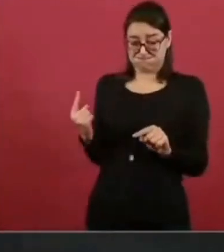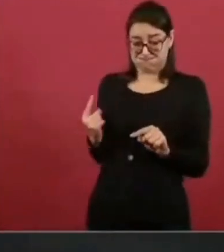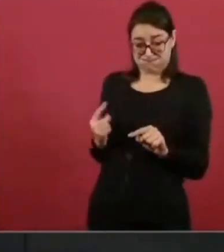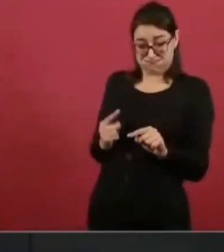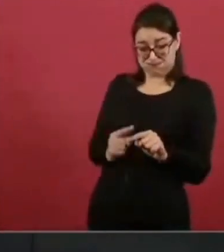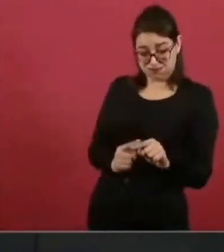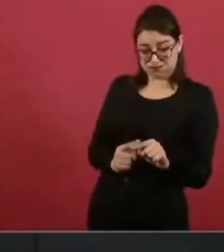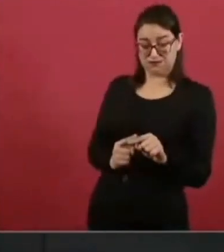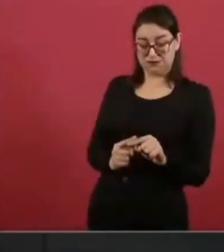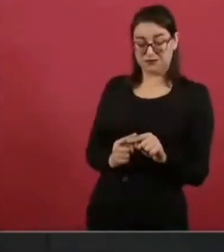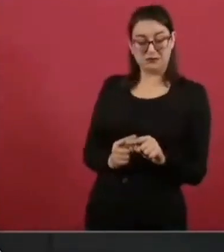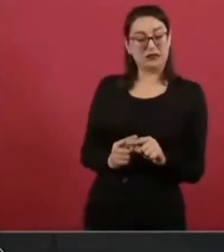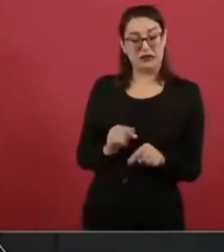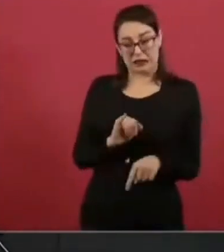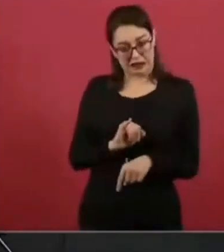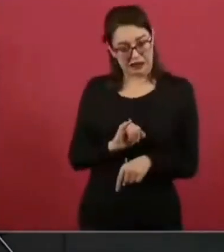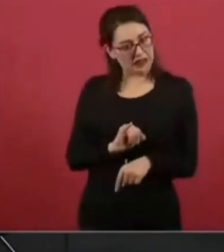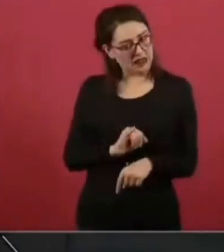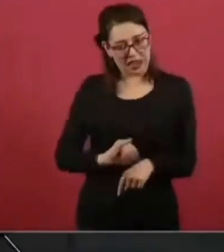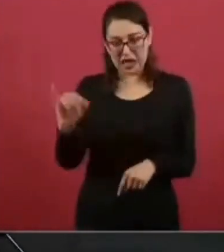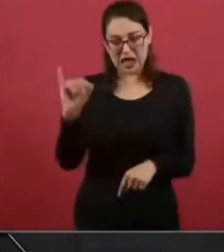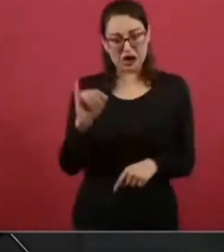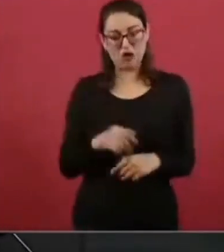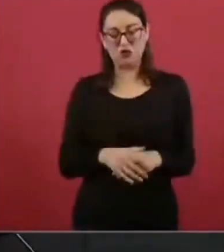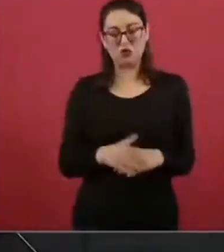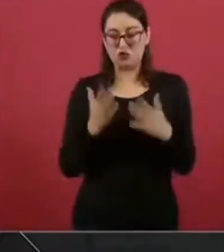Motocintla a Huistla